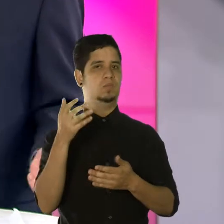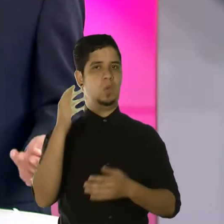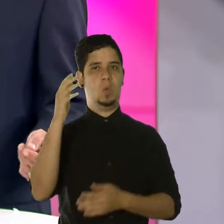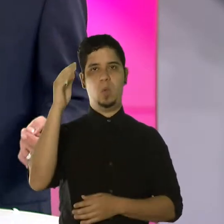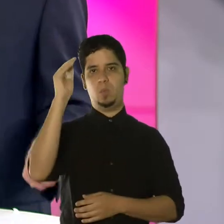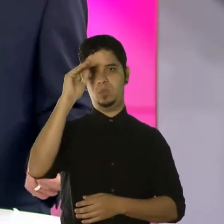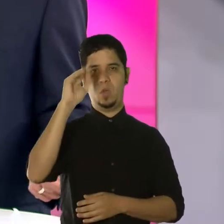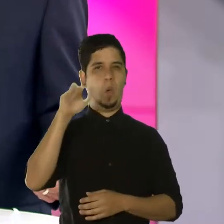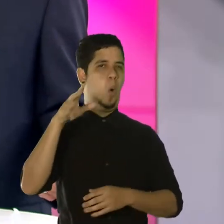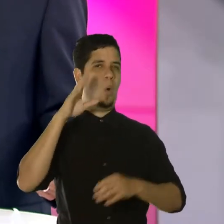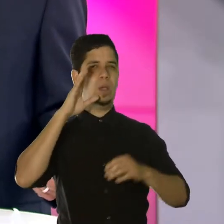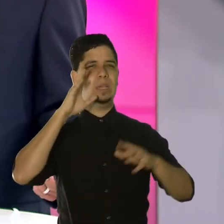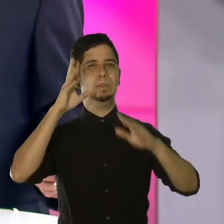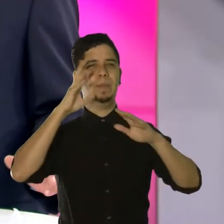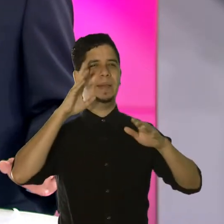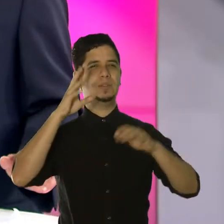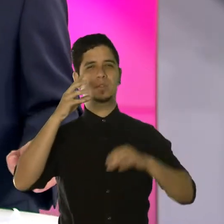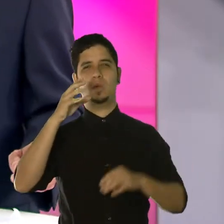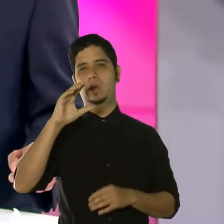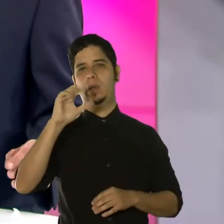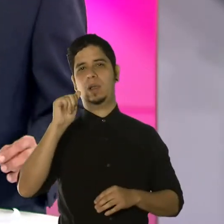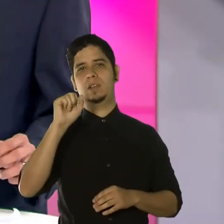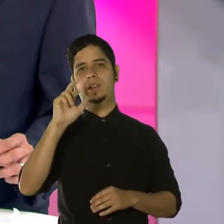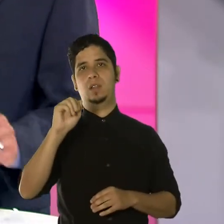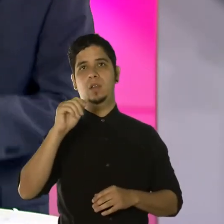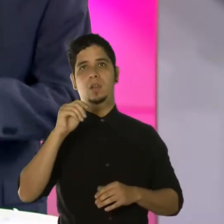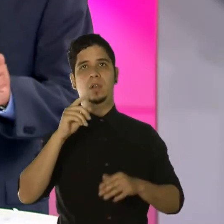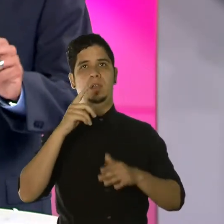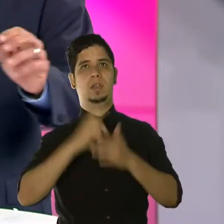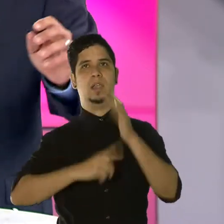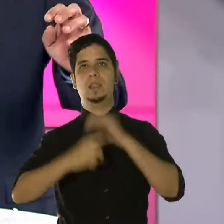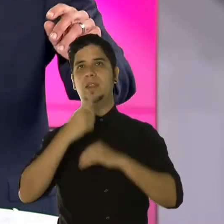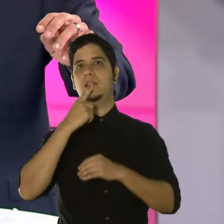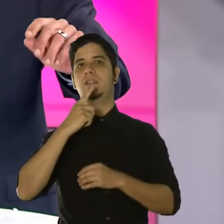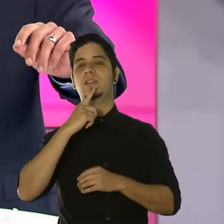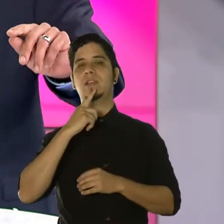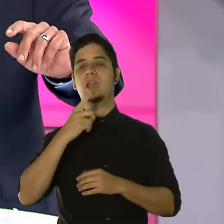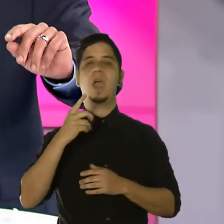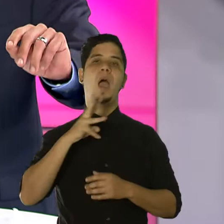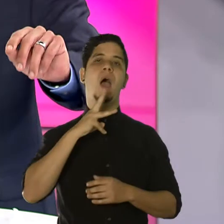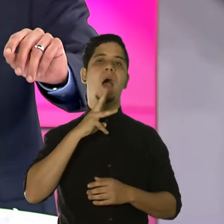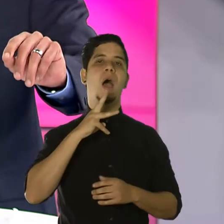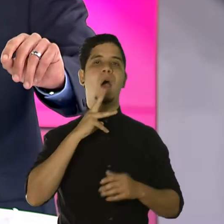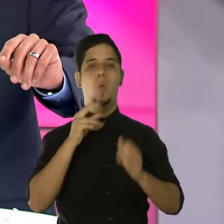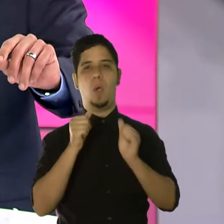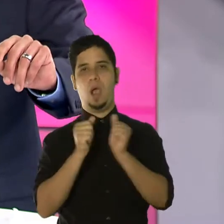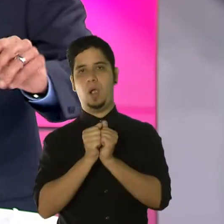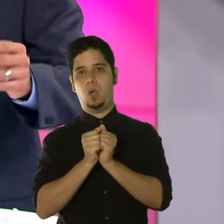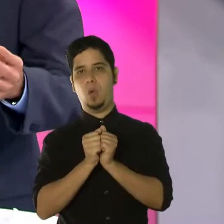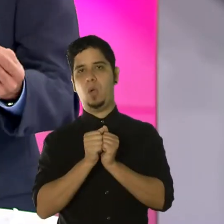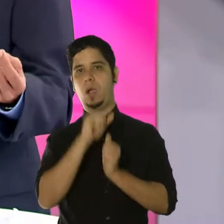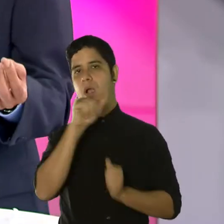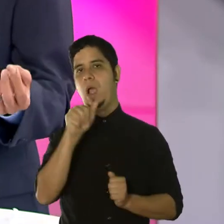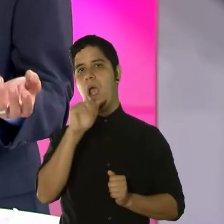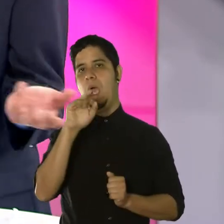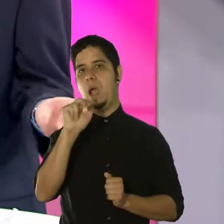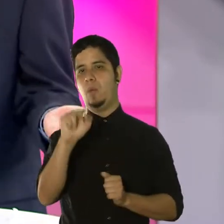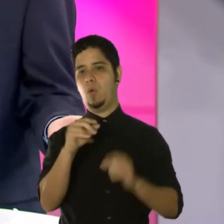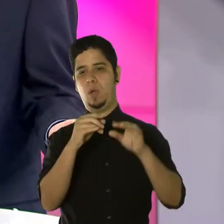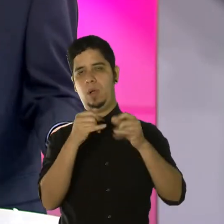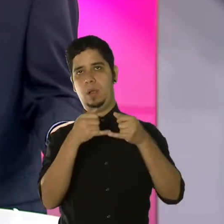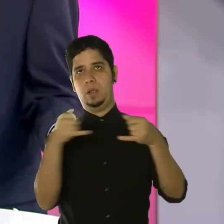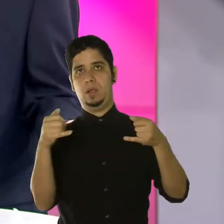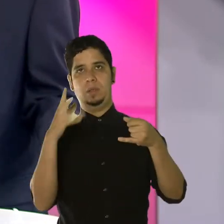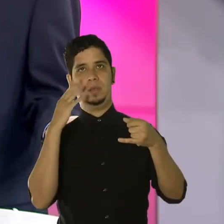casero que usted pueda determinar? Porque se ha hablado del agua con jabón en la línea, o por lo menos en donde están las uniones, y si pues hay burbuja,